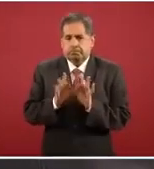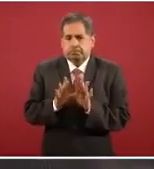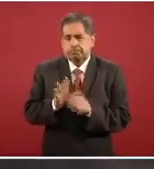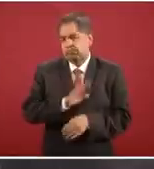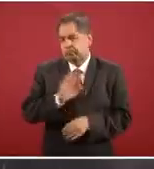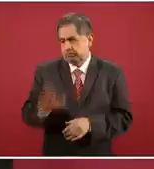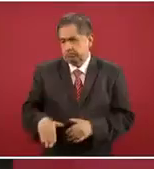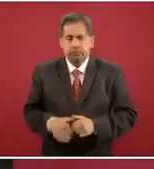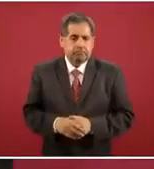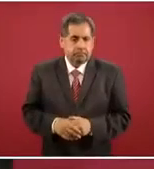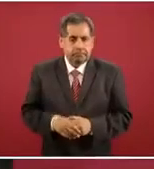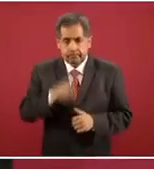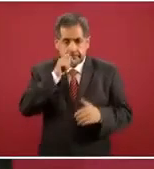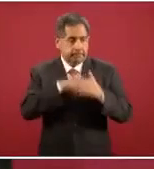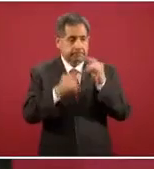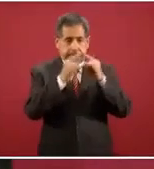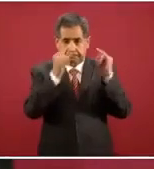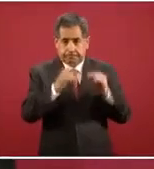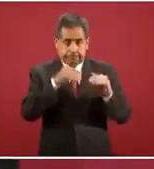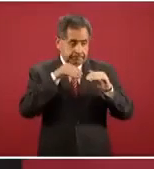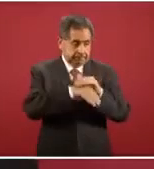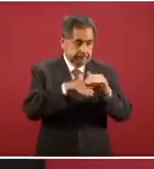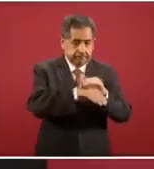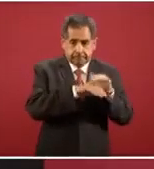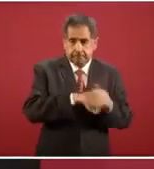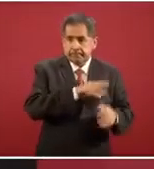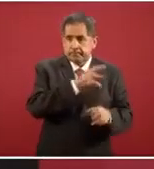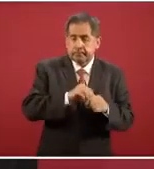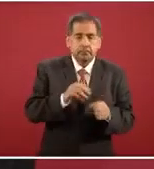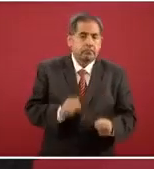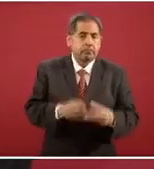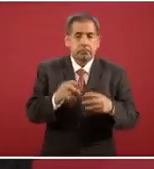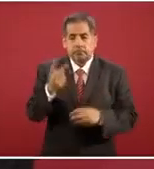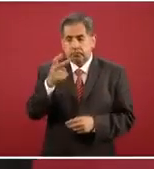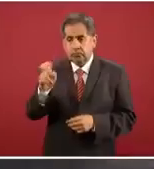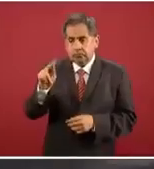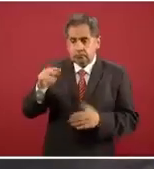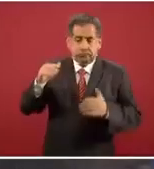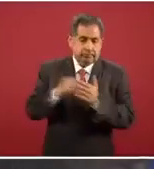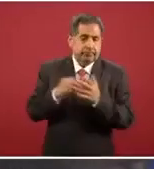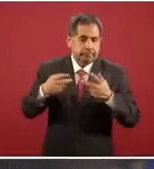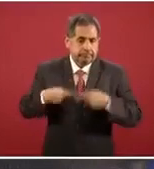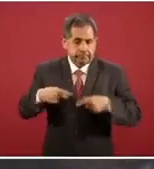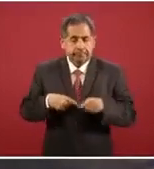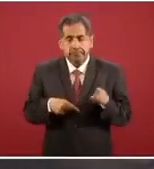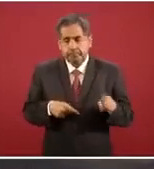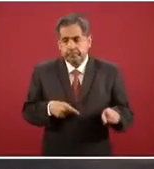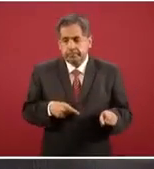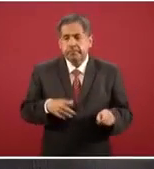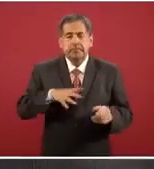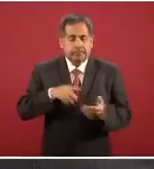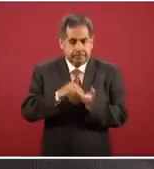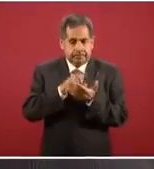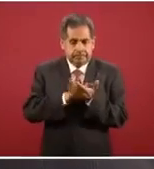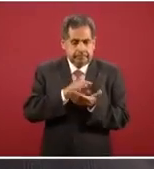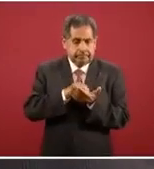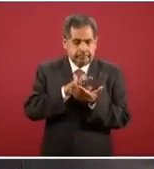además en los refugios se tienen albergadas más de 280 mil personas y se tiene un registro